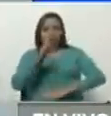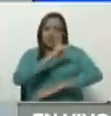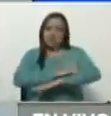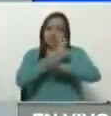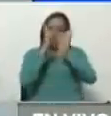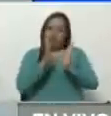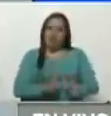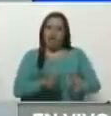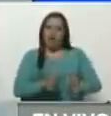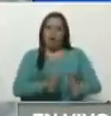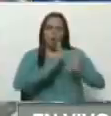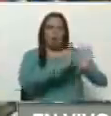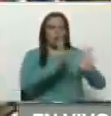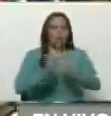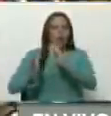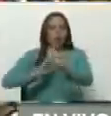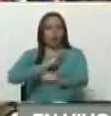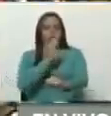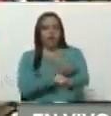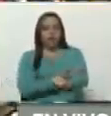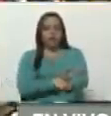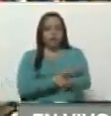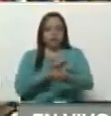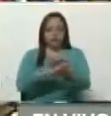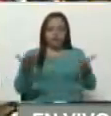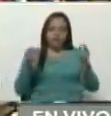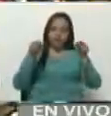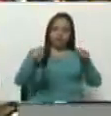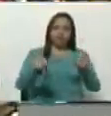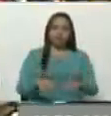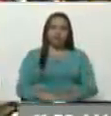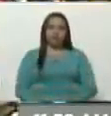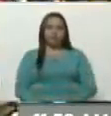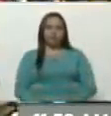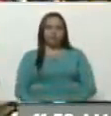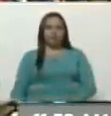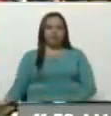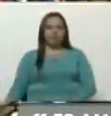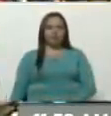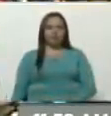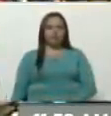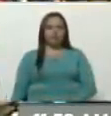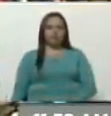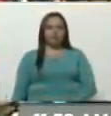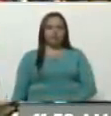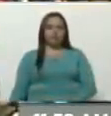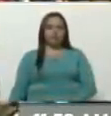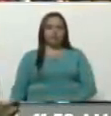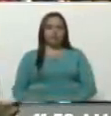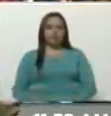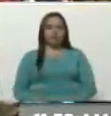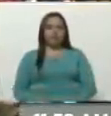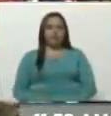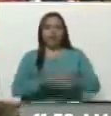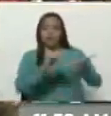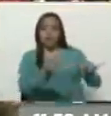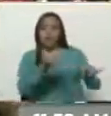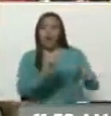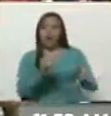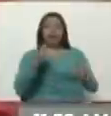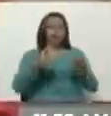disciplinada, organizada. Su fuerza viene de allí. Y entonces de esto, bueno, que son cuestiones de ética